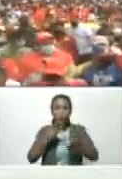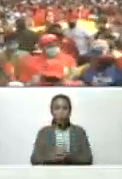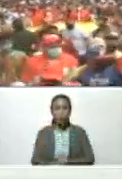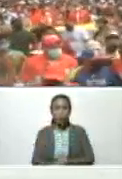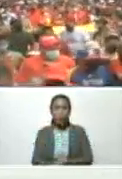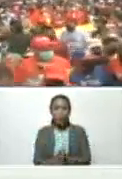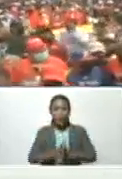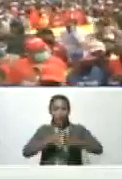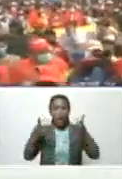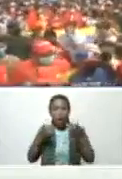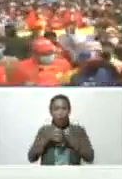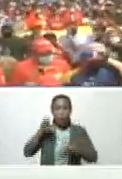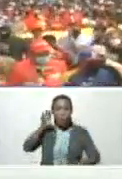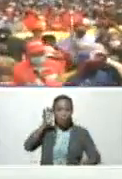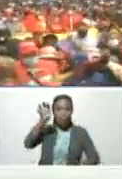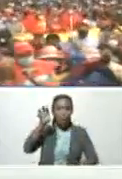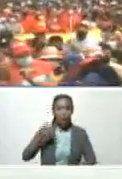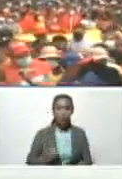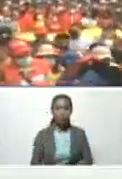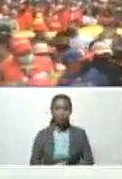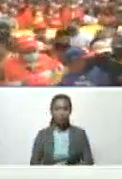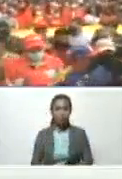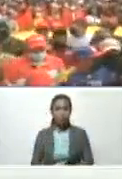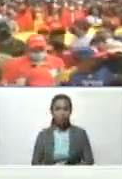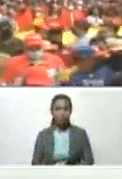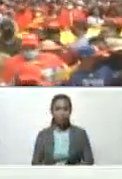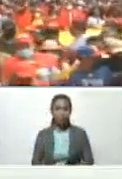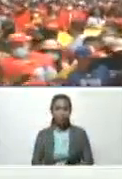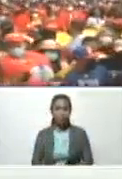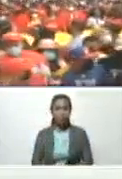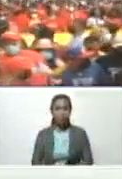del Gran Polo Patriótico.